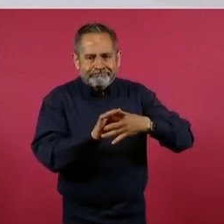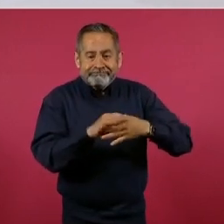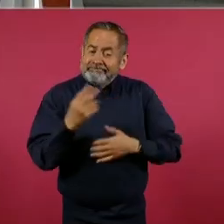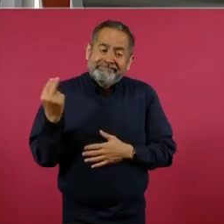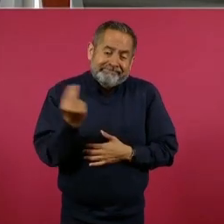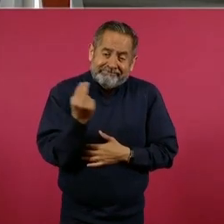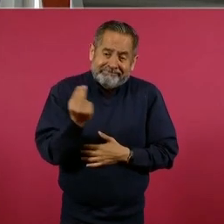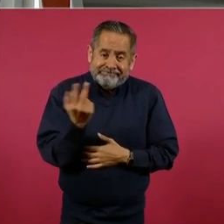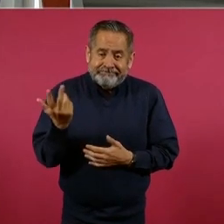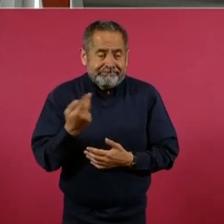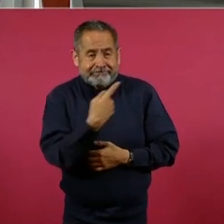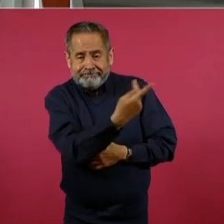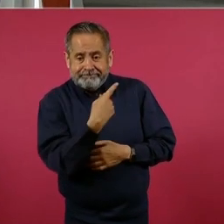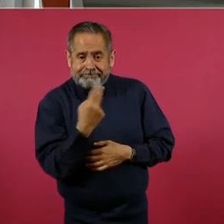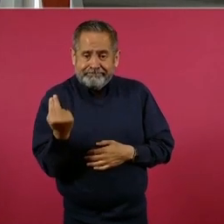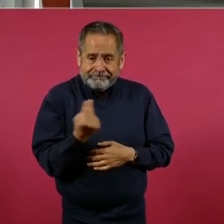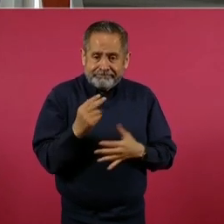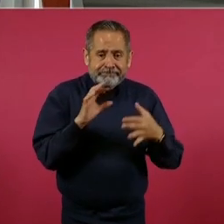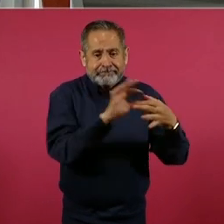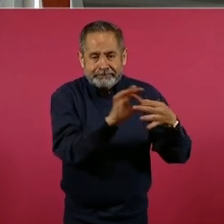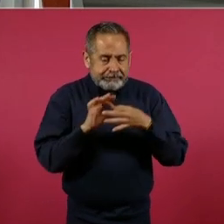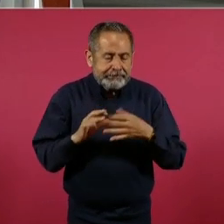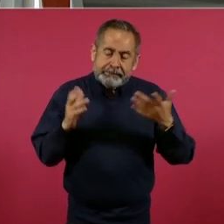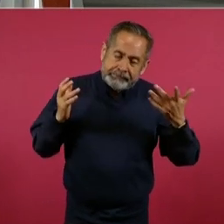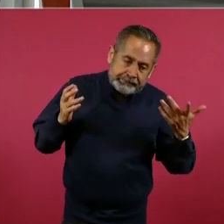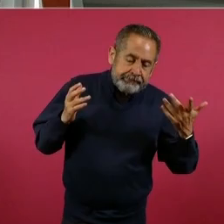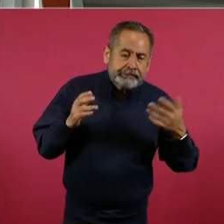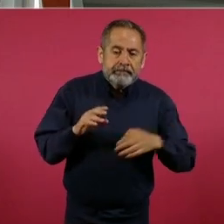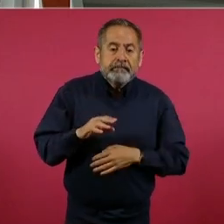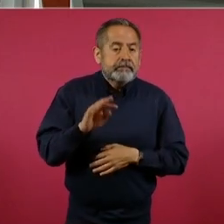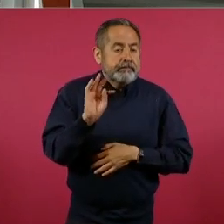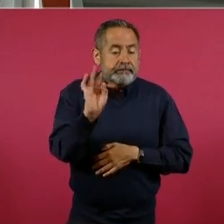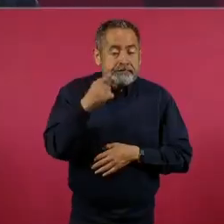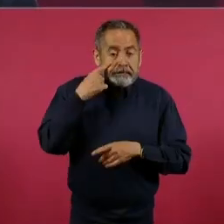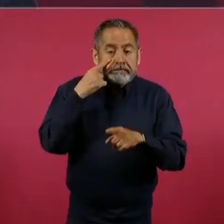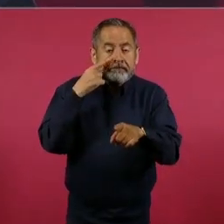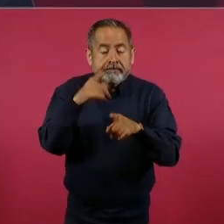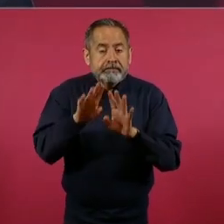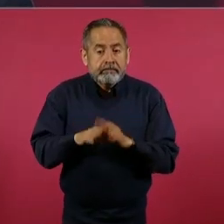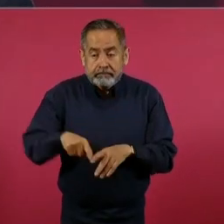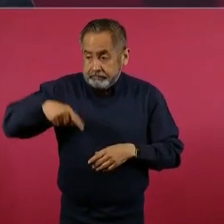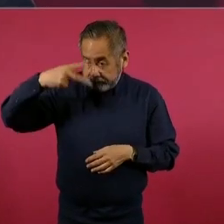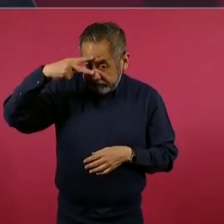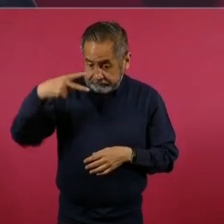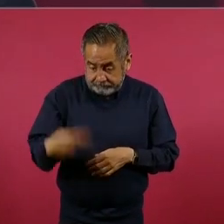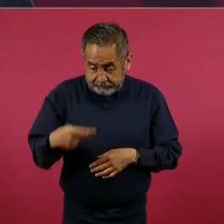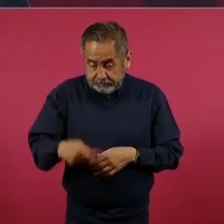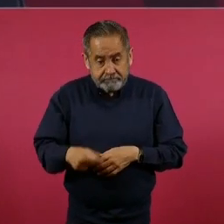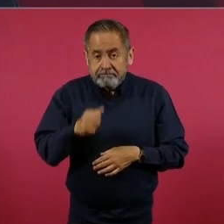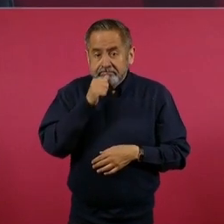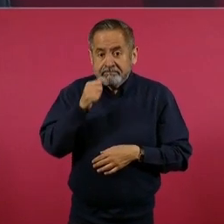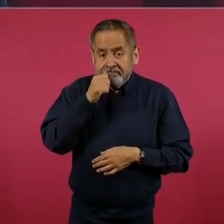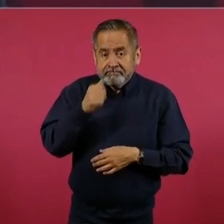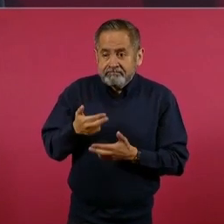necesitamos también, en tanto no se logre la autosuficiencia